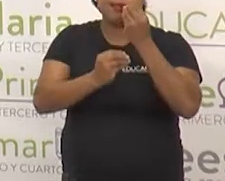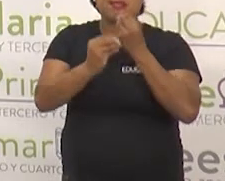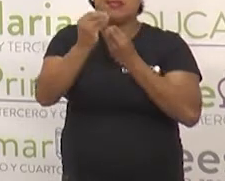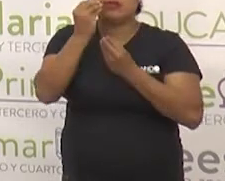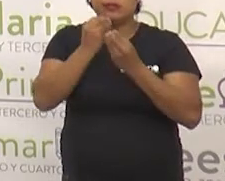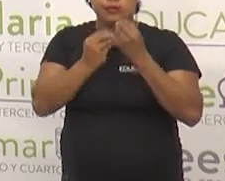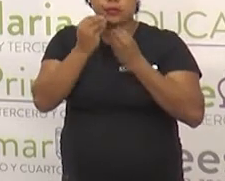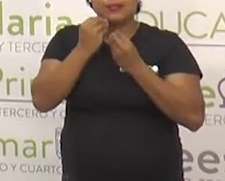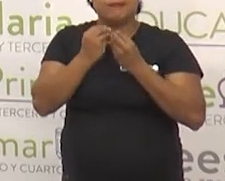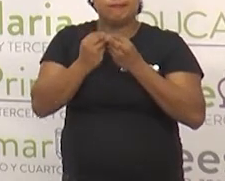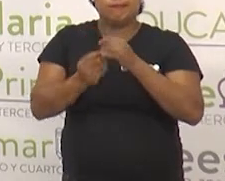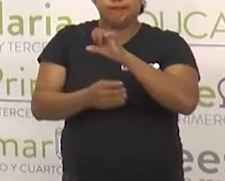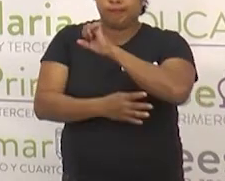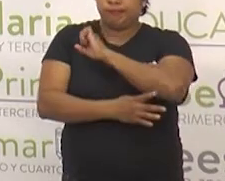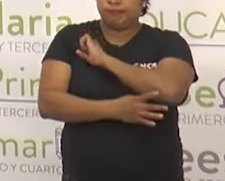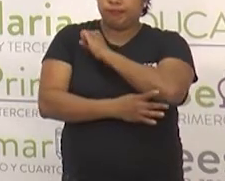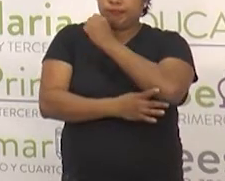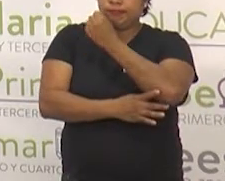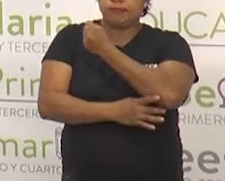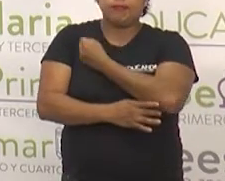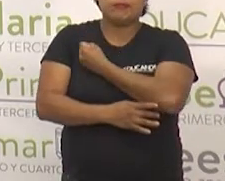alimentación